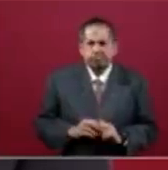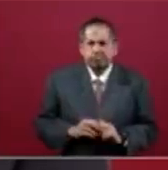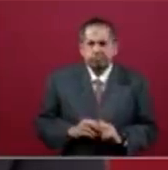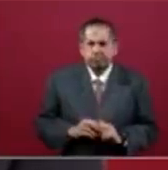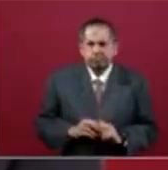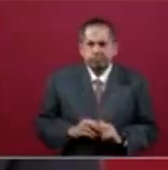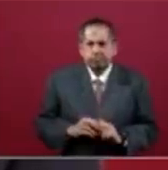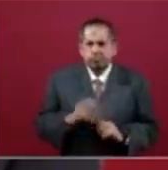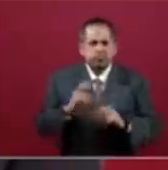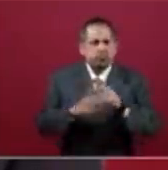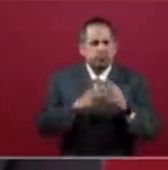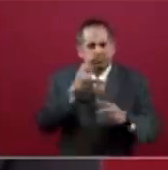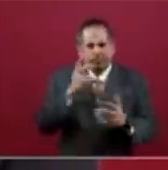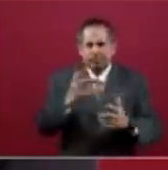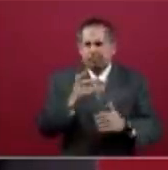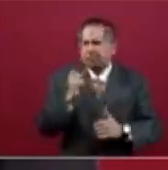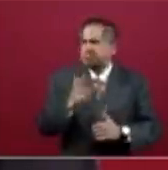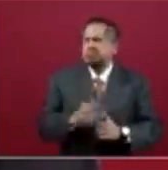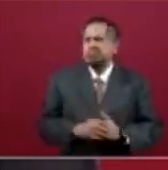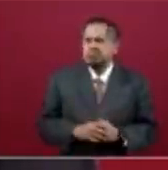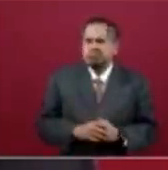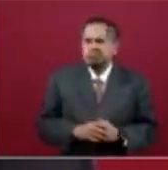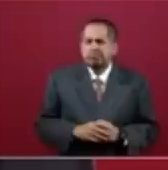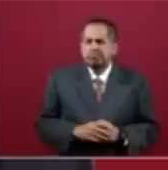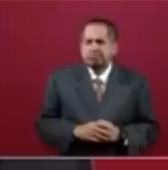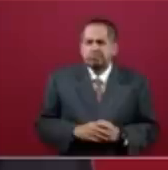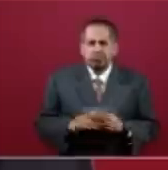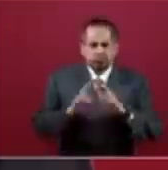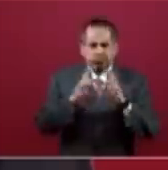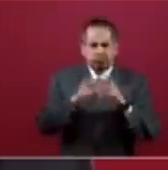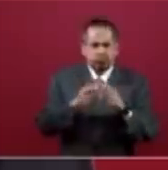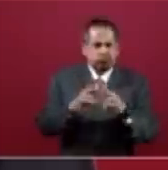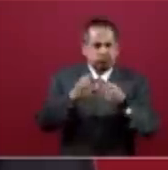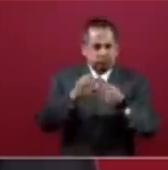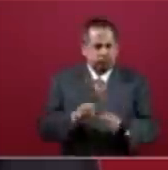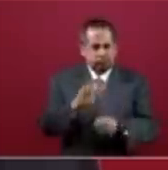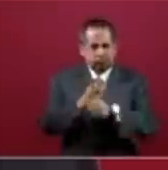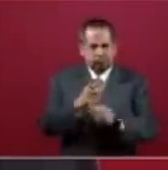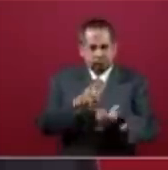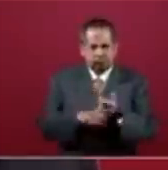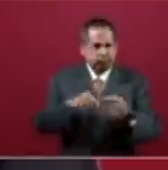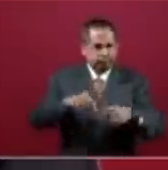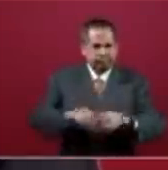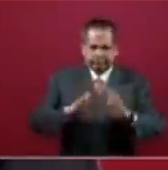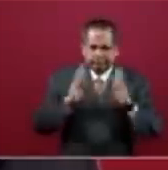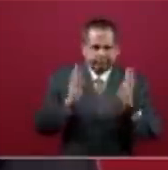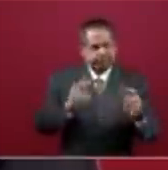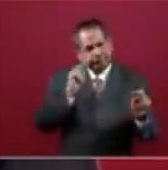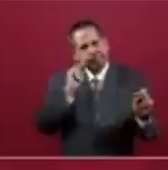o vamos a hacer la reunión de seguridad aquí,